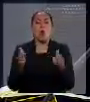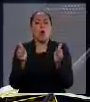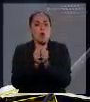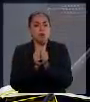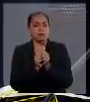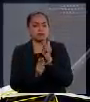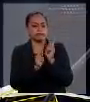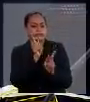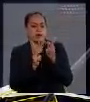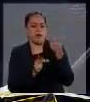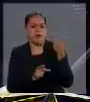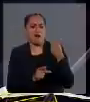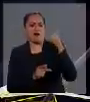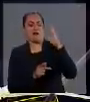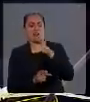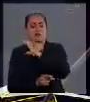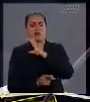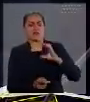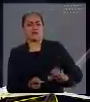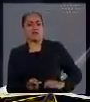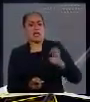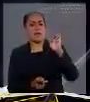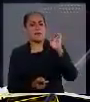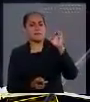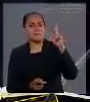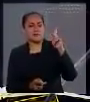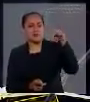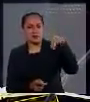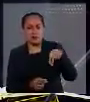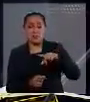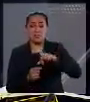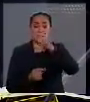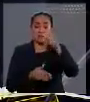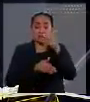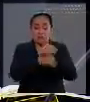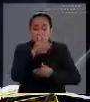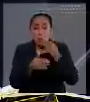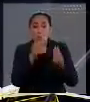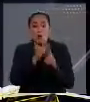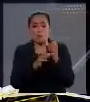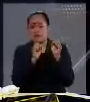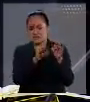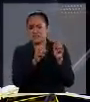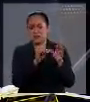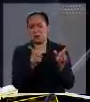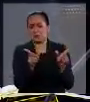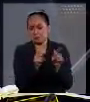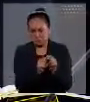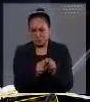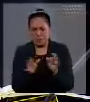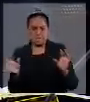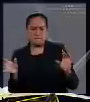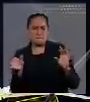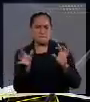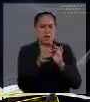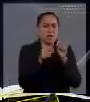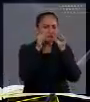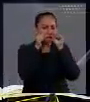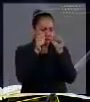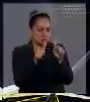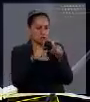en su momento. Al final lo que se terminó creando fue una oficina ligada a la presidencia, sí, pero solamente para la atención de los asuntos